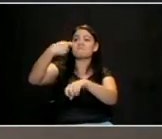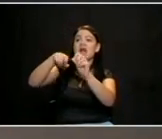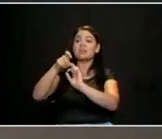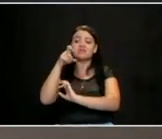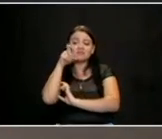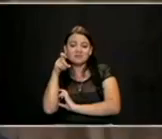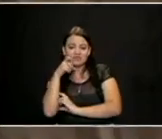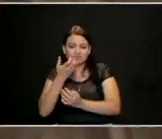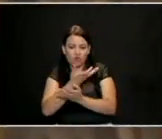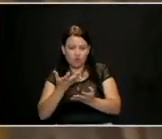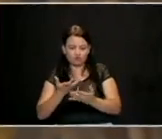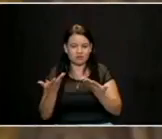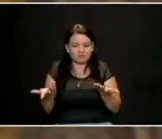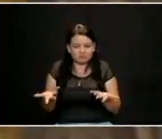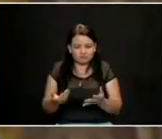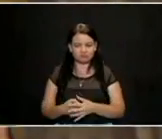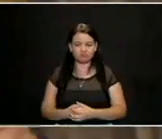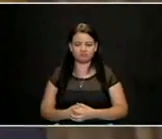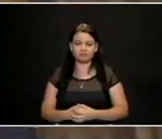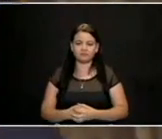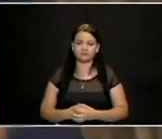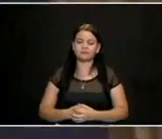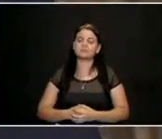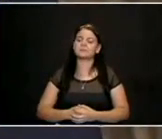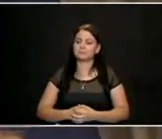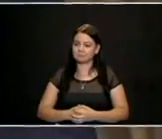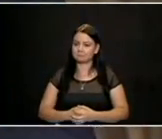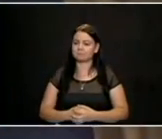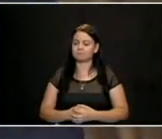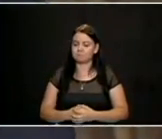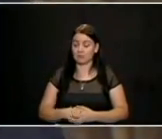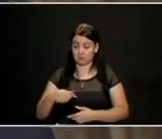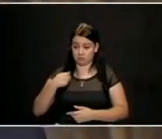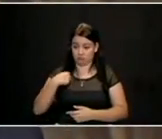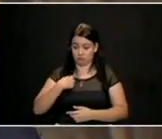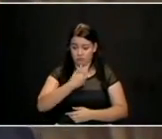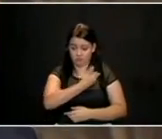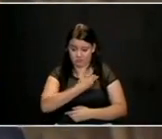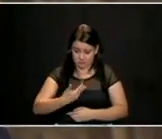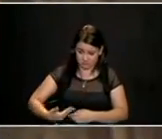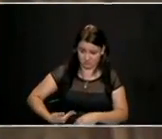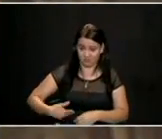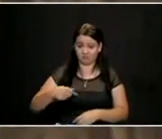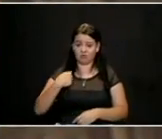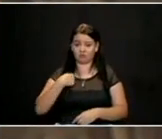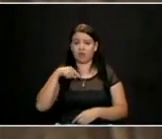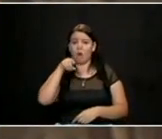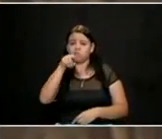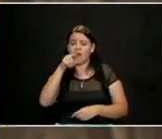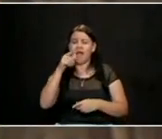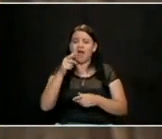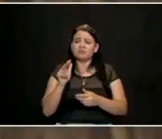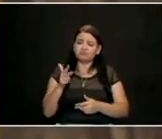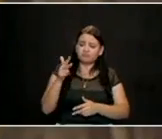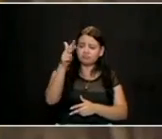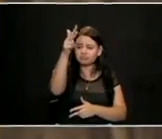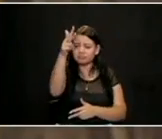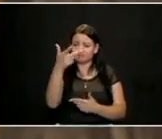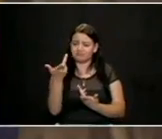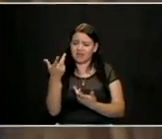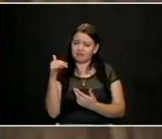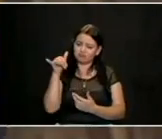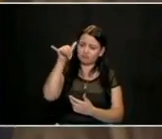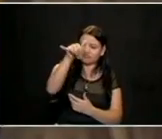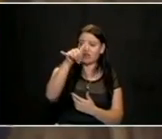Vélez. Bueno, yo fui presidente de la Asociación Nacional de Agencias de Viajes y Turismo y tengo